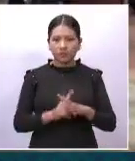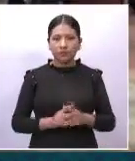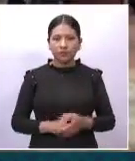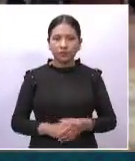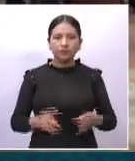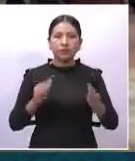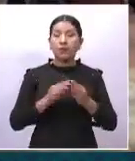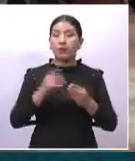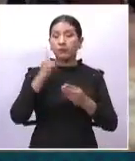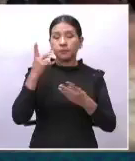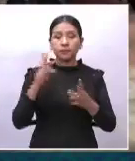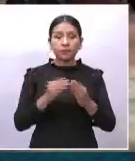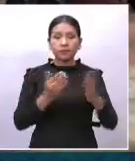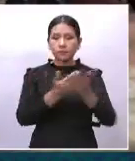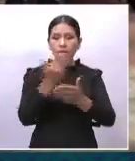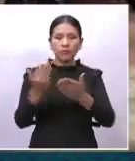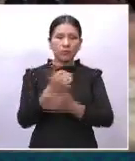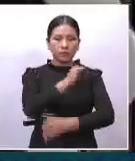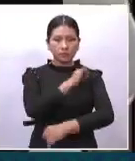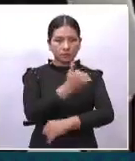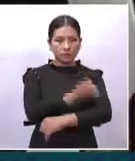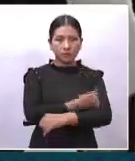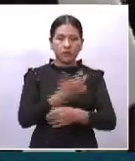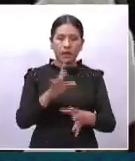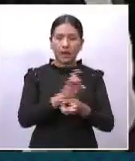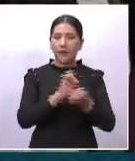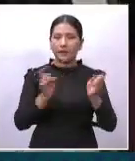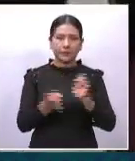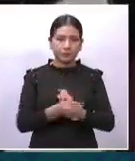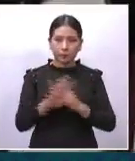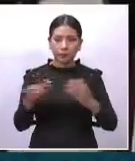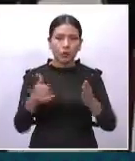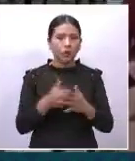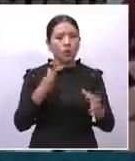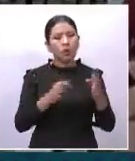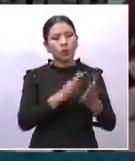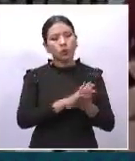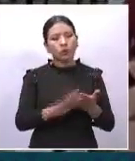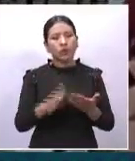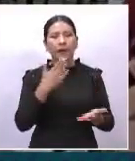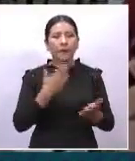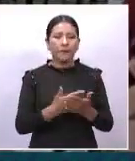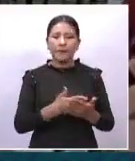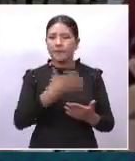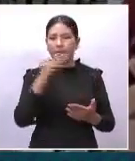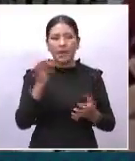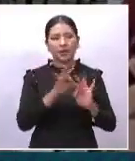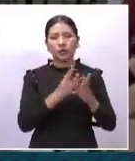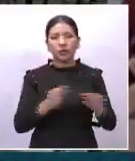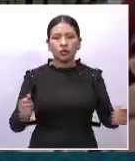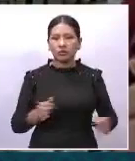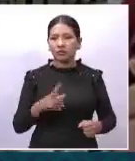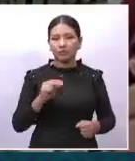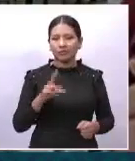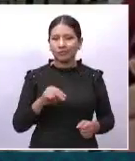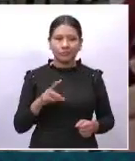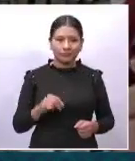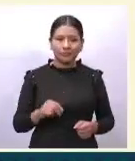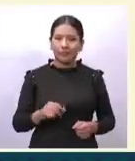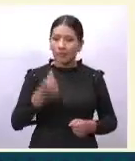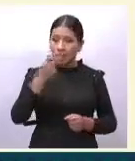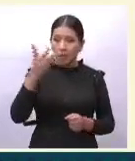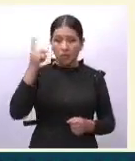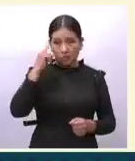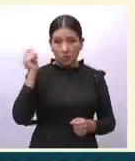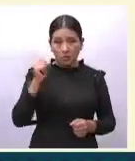apuntó que la elección de nuevas autoridades no solucionaría el problema de la justicia y que aquellos que piensan lo contrario están completamente